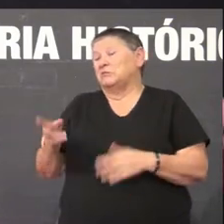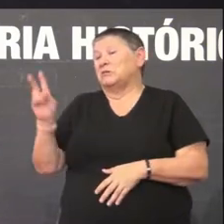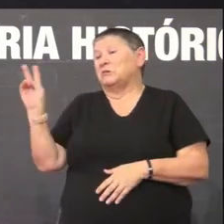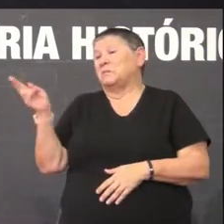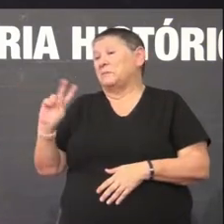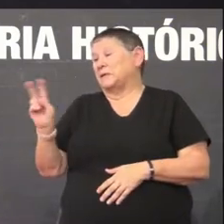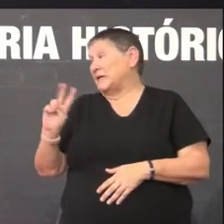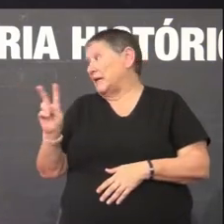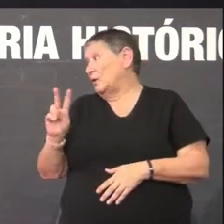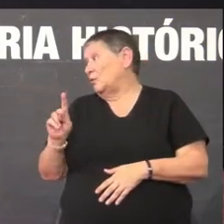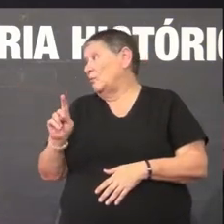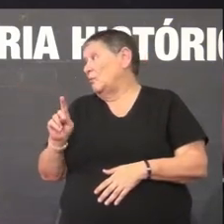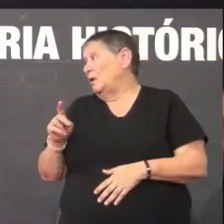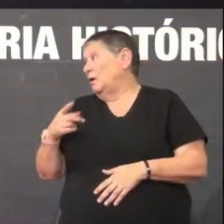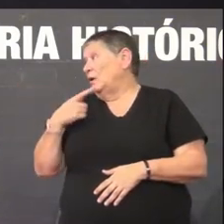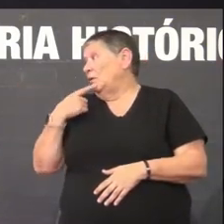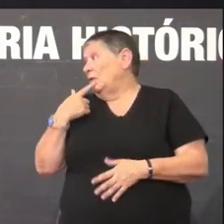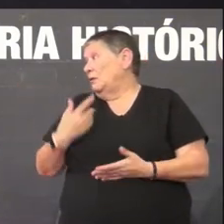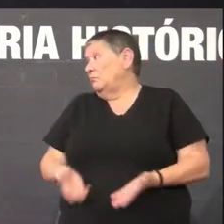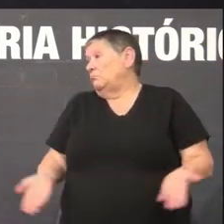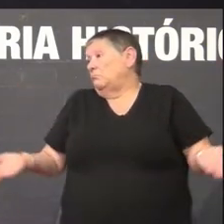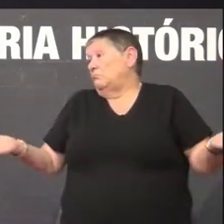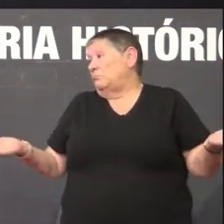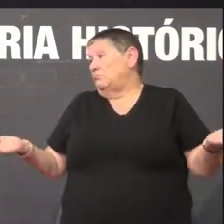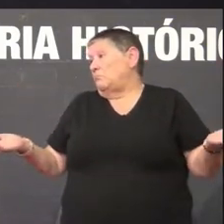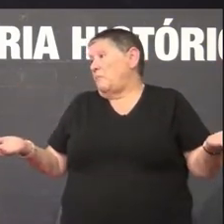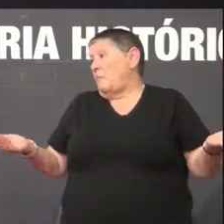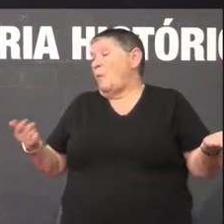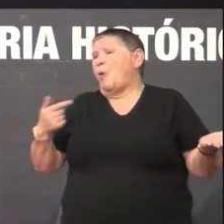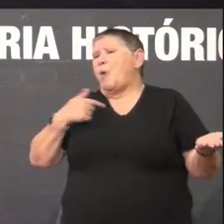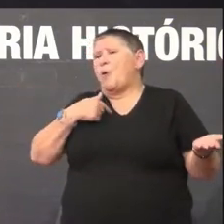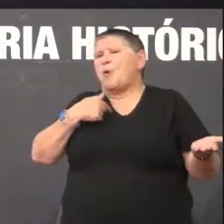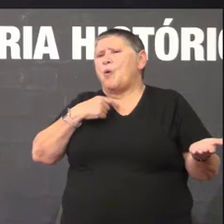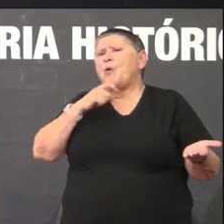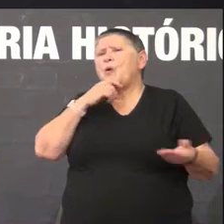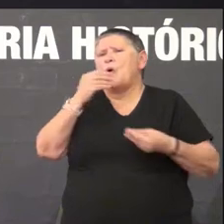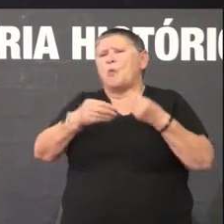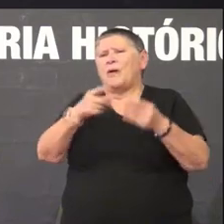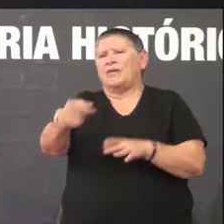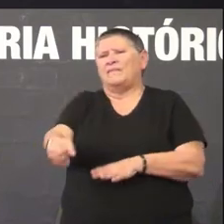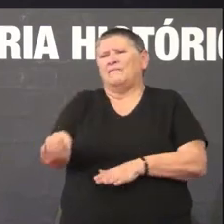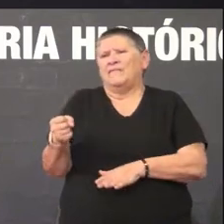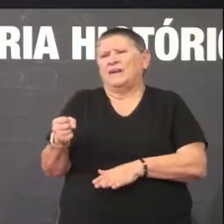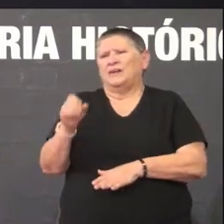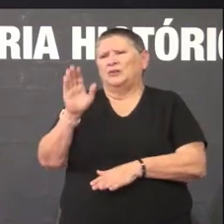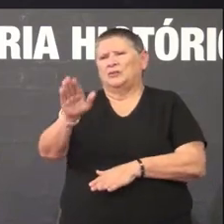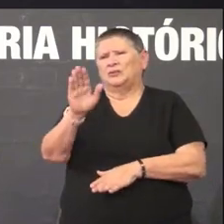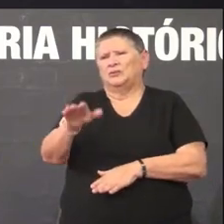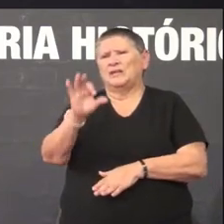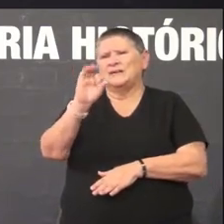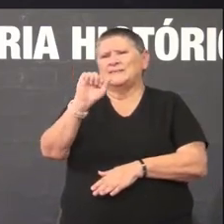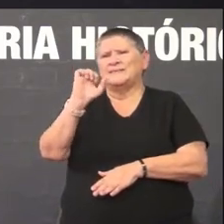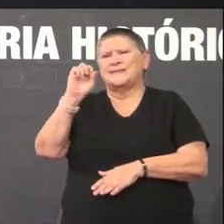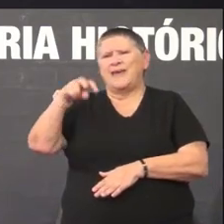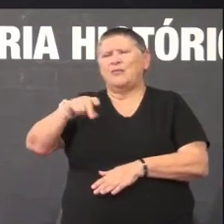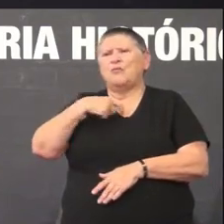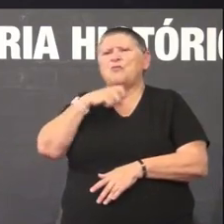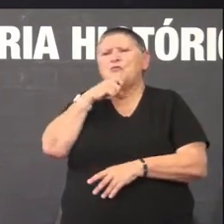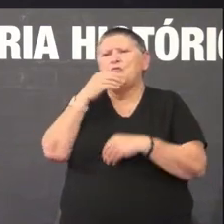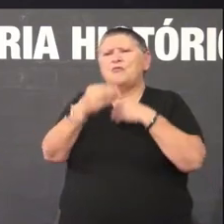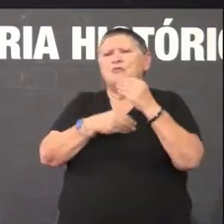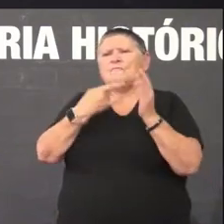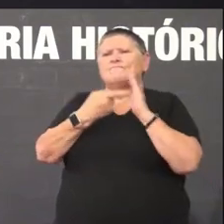momento en que dice, ¿cómo puedo yo frenar a Félix Sanz? ¿Cómo puedo yo frenar al